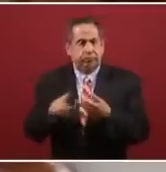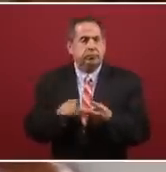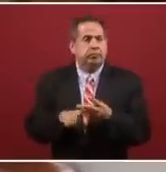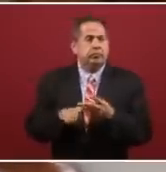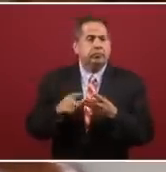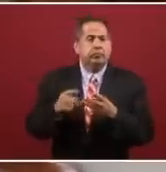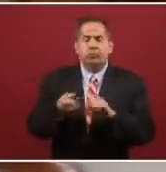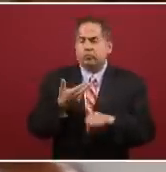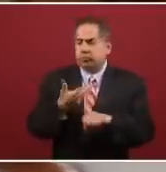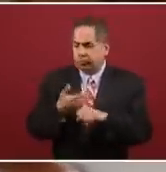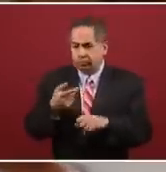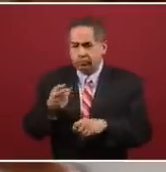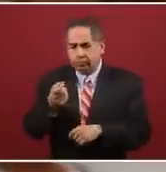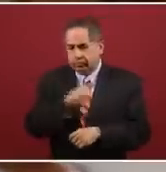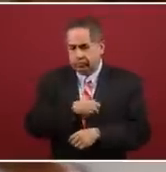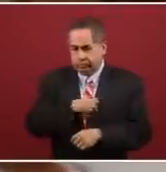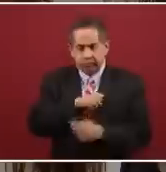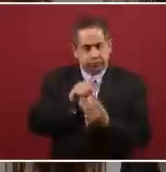de Salud.